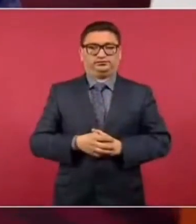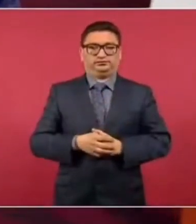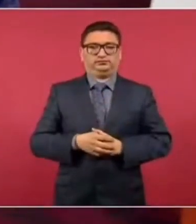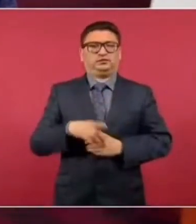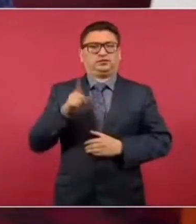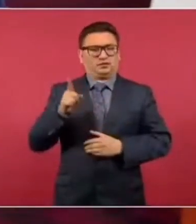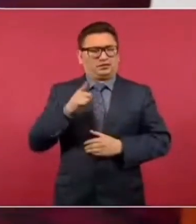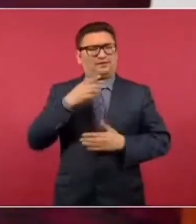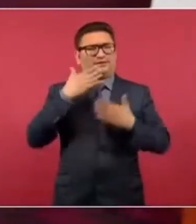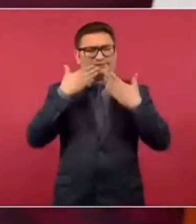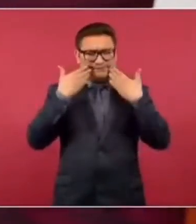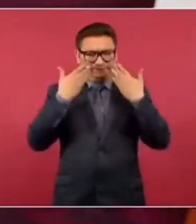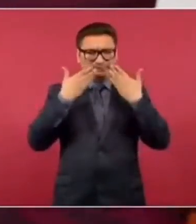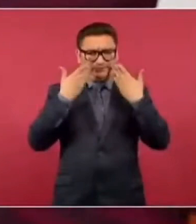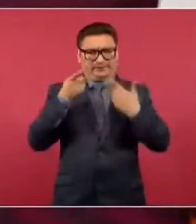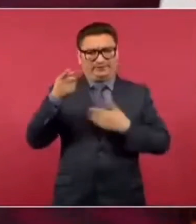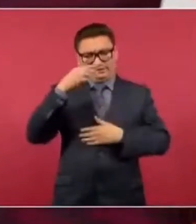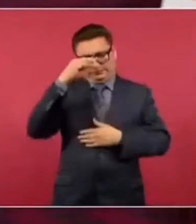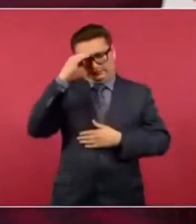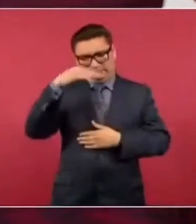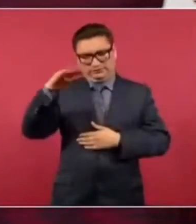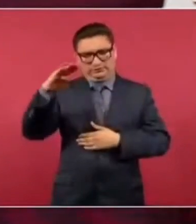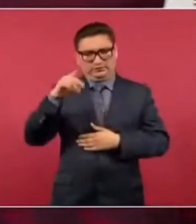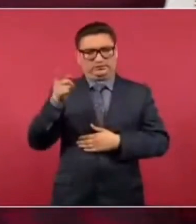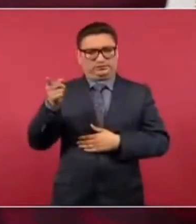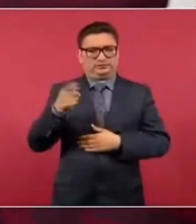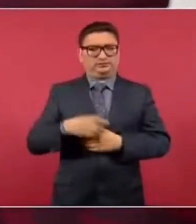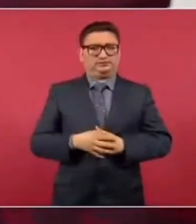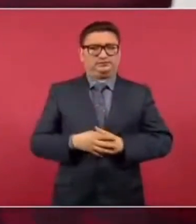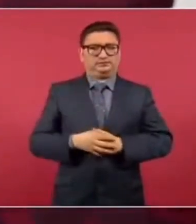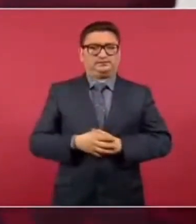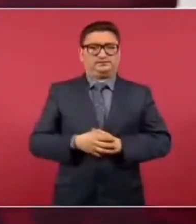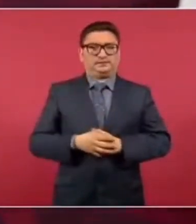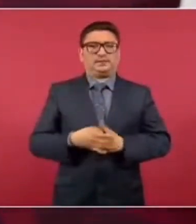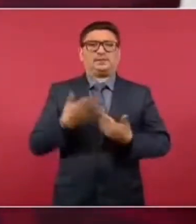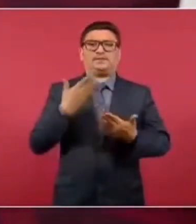muy amablemente este señor que es ahora